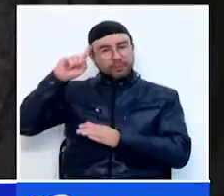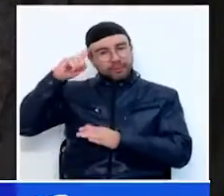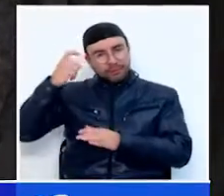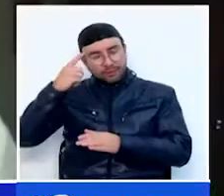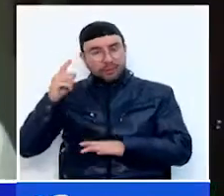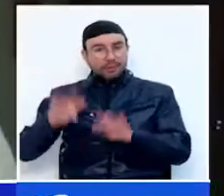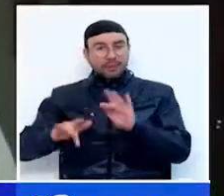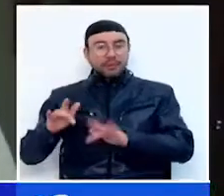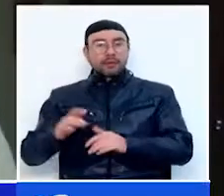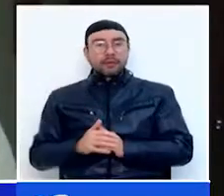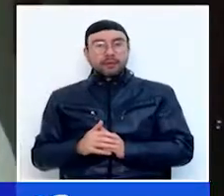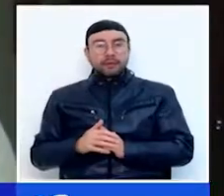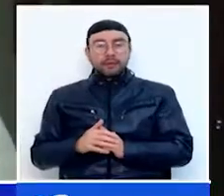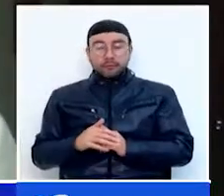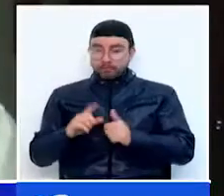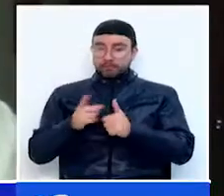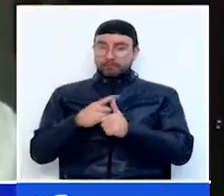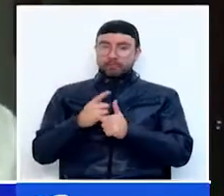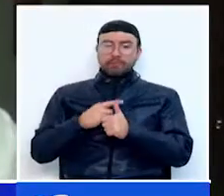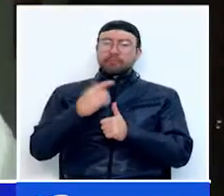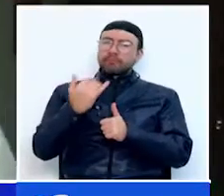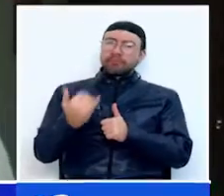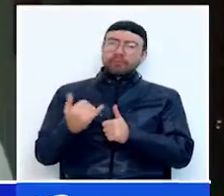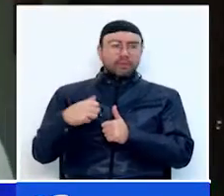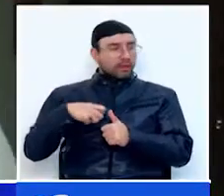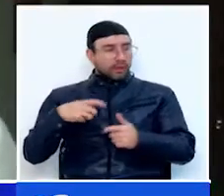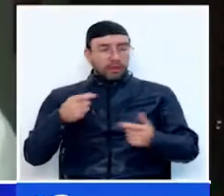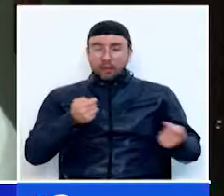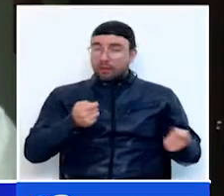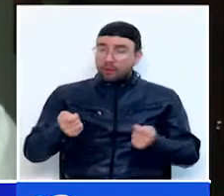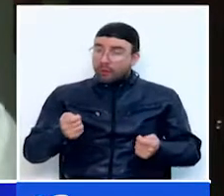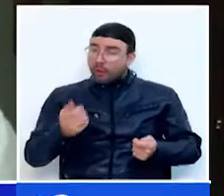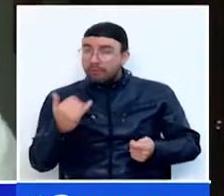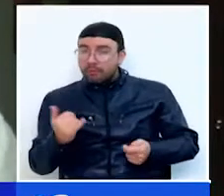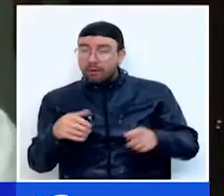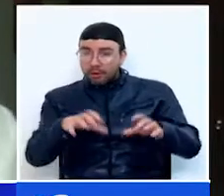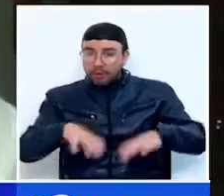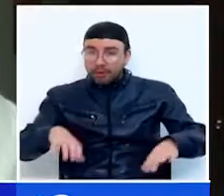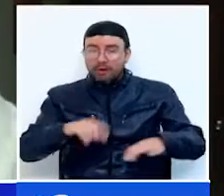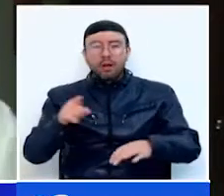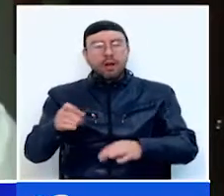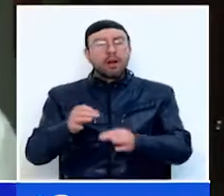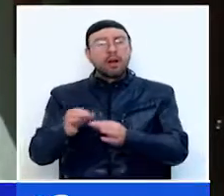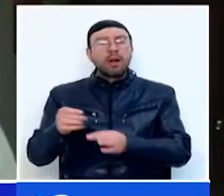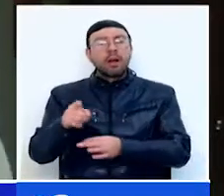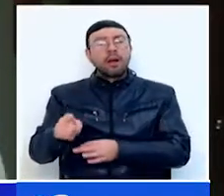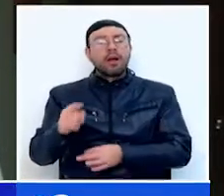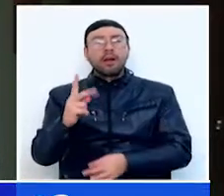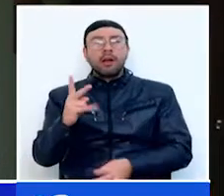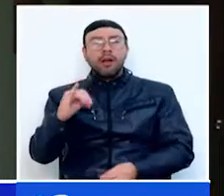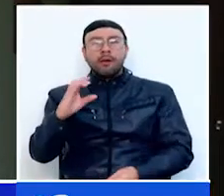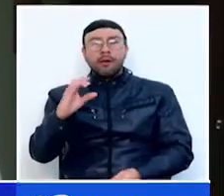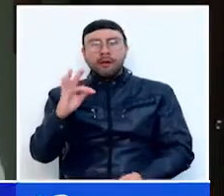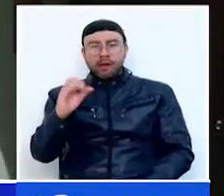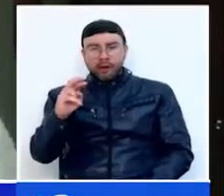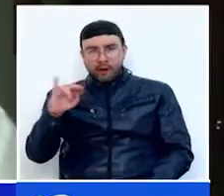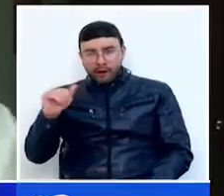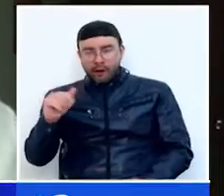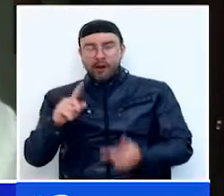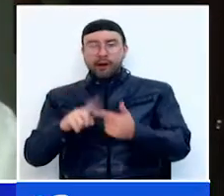primer lugar, tenemos que se tienen unas actividades vigentes en el municipio de Victoria. Se tiene un bloqueo en el sector La